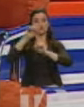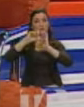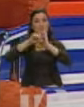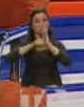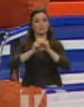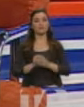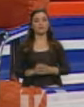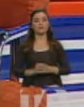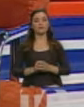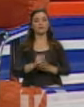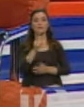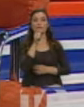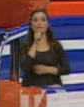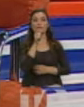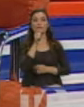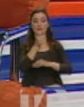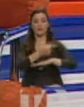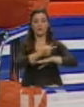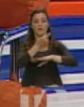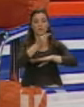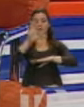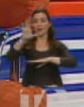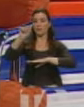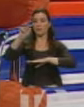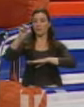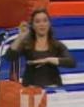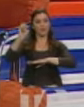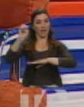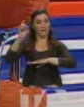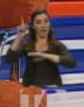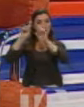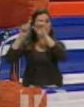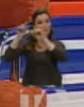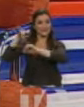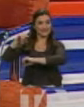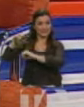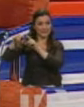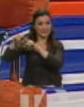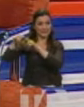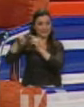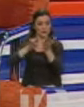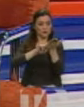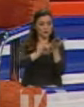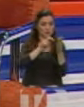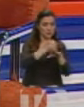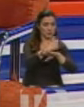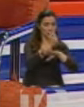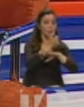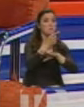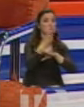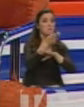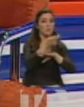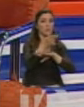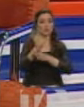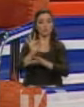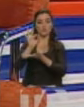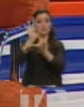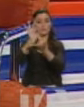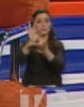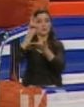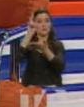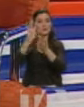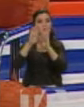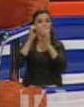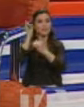7:41 a.m. en la ciudad de La Tacunga, la gerente de TAME, Paola Carvajal, se reunió con las autoridades del sector público y representantes de la Cámara